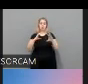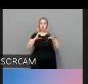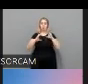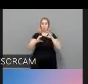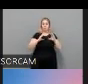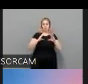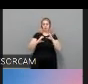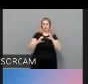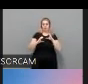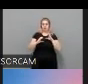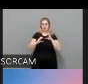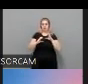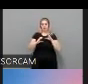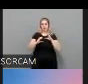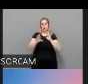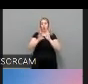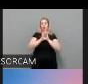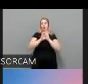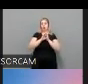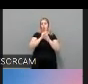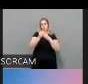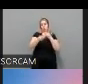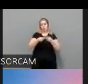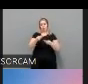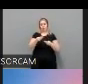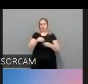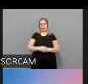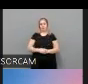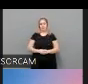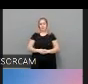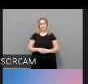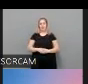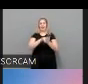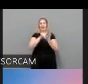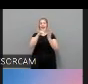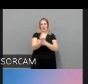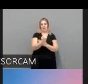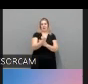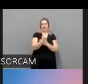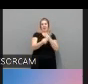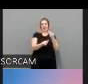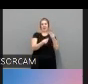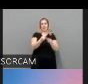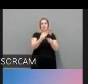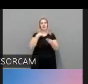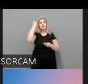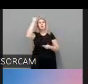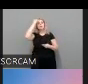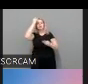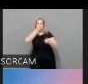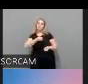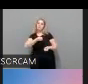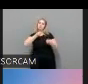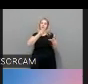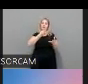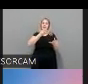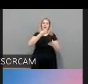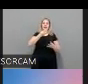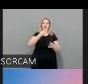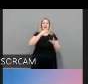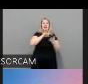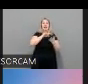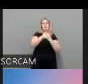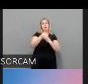comunican y usan un código. Un lenguaje que expresa lo que piensan. El lenguaje y el pensamiento van siempre de la